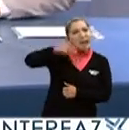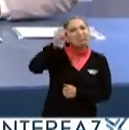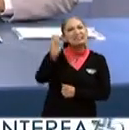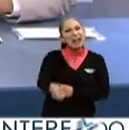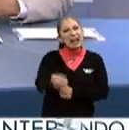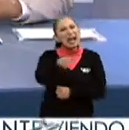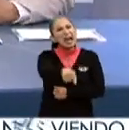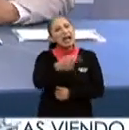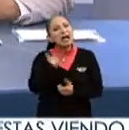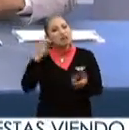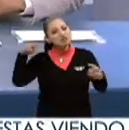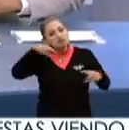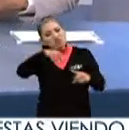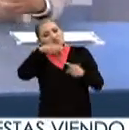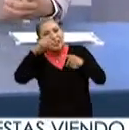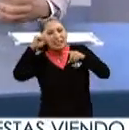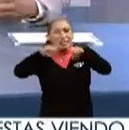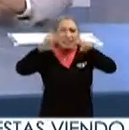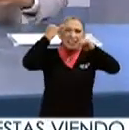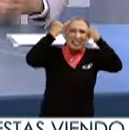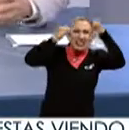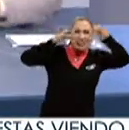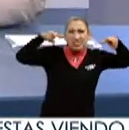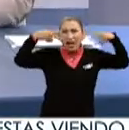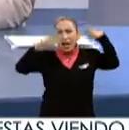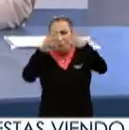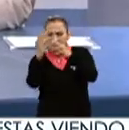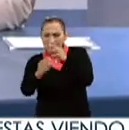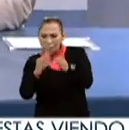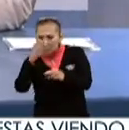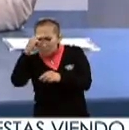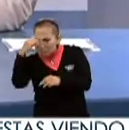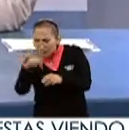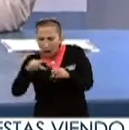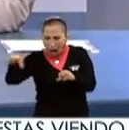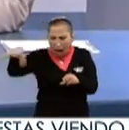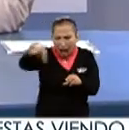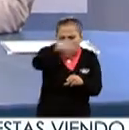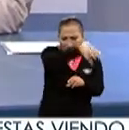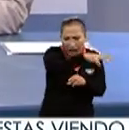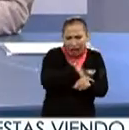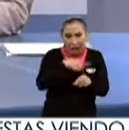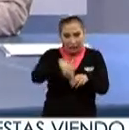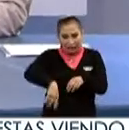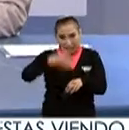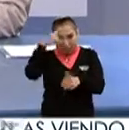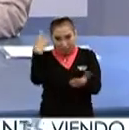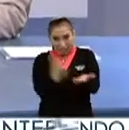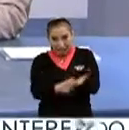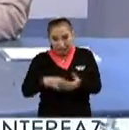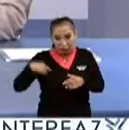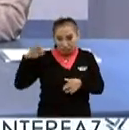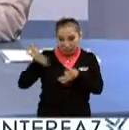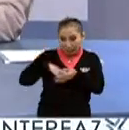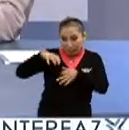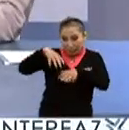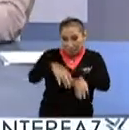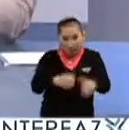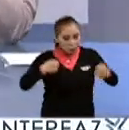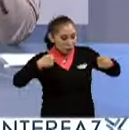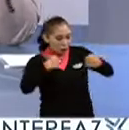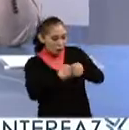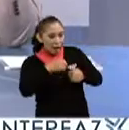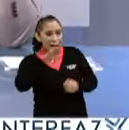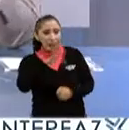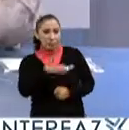lo que son nuestra cosmovisión, ese muchos Méxicos que existe alrededor de nuestro territorio, de nuestros litorales, entre nuestras